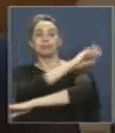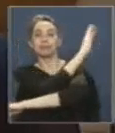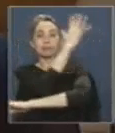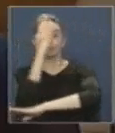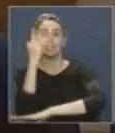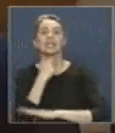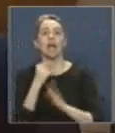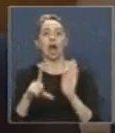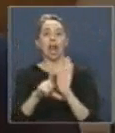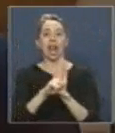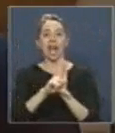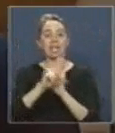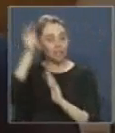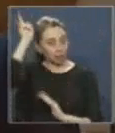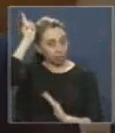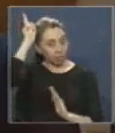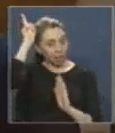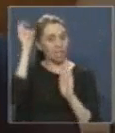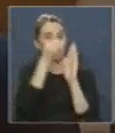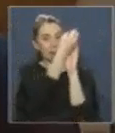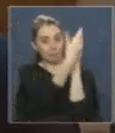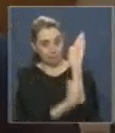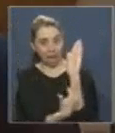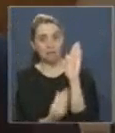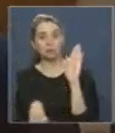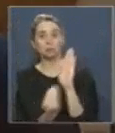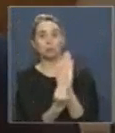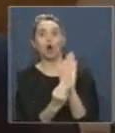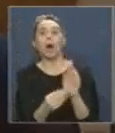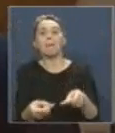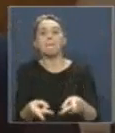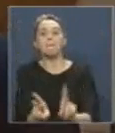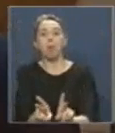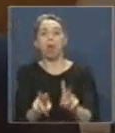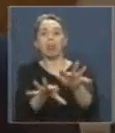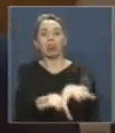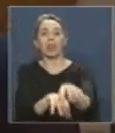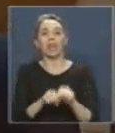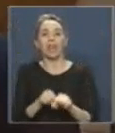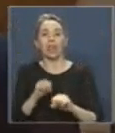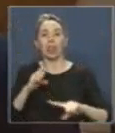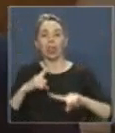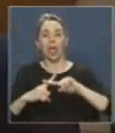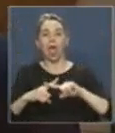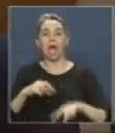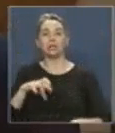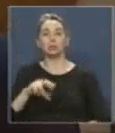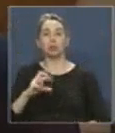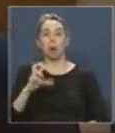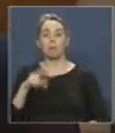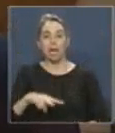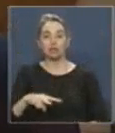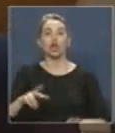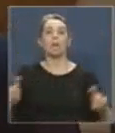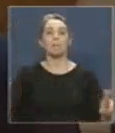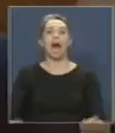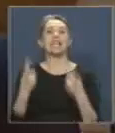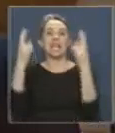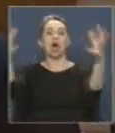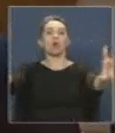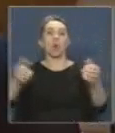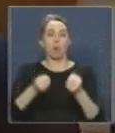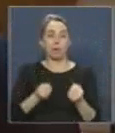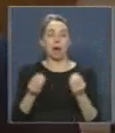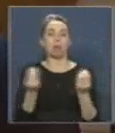ley indígena e incorporar la expropiación, porque de esa manera también recuperaríamos una gran cantidad